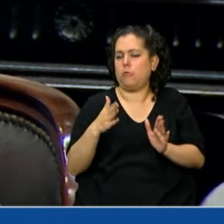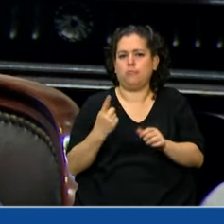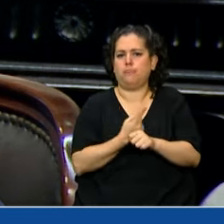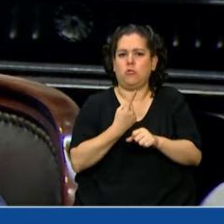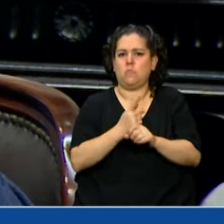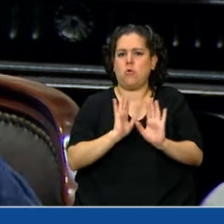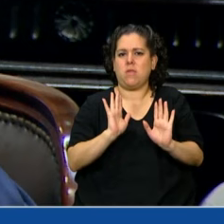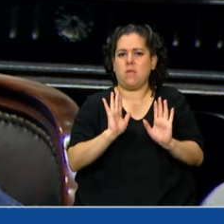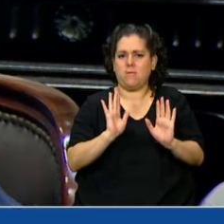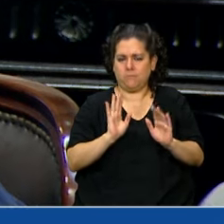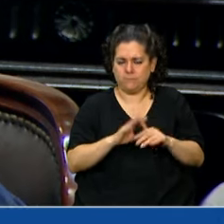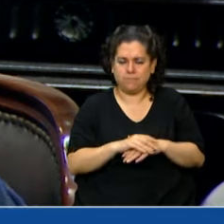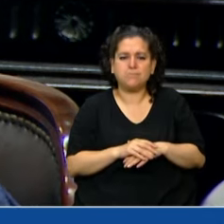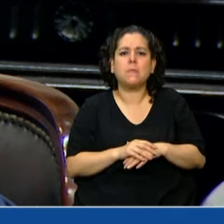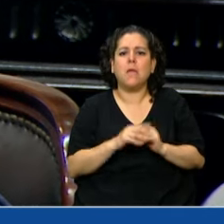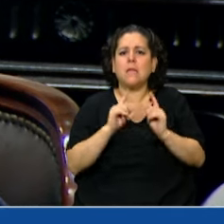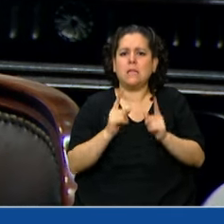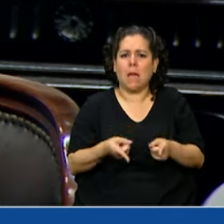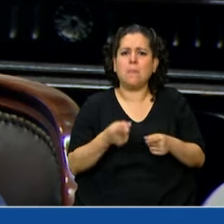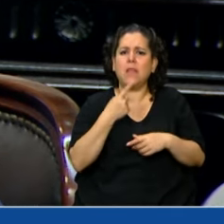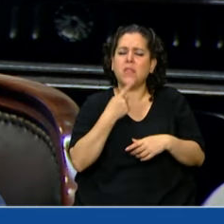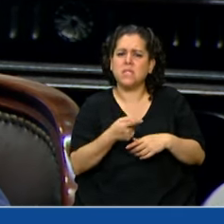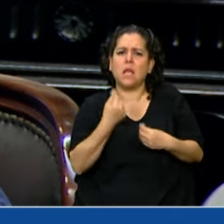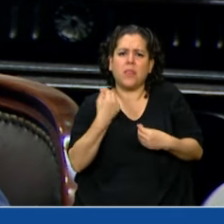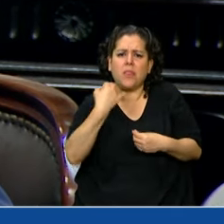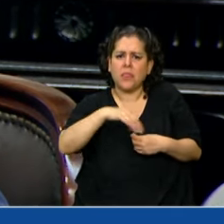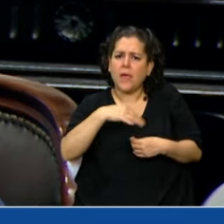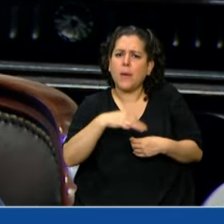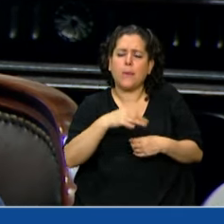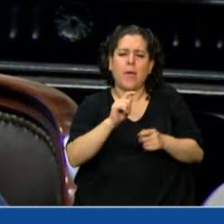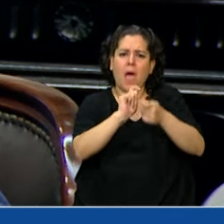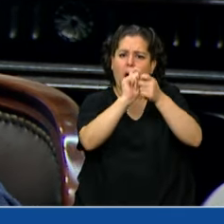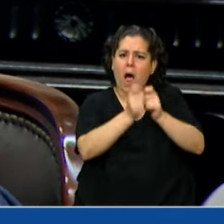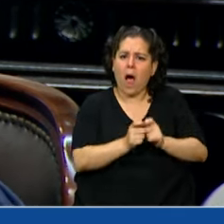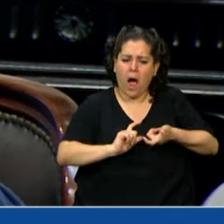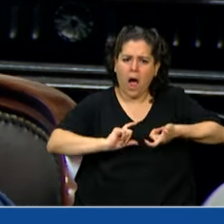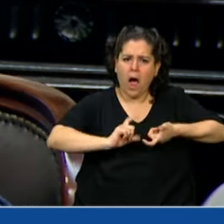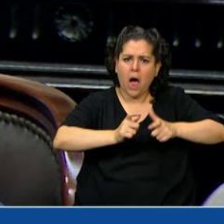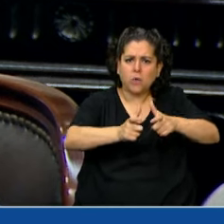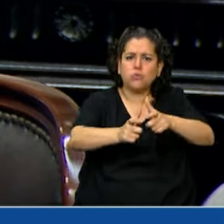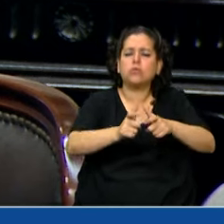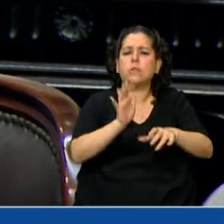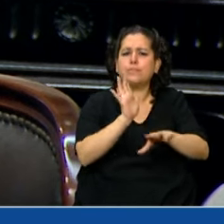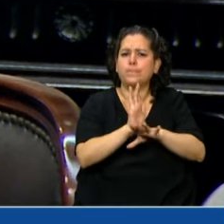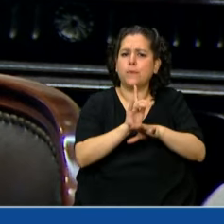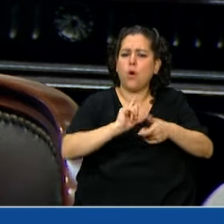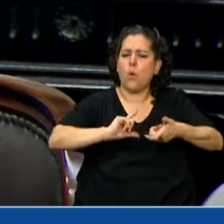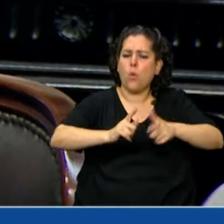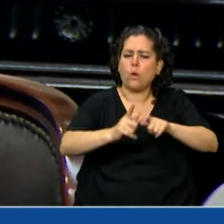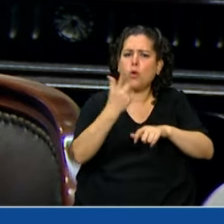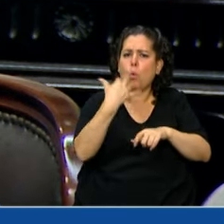año y además estableció la obligatoriedad de que esos ajustes se hicieran exclusivamente por un único